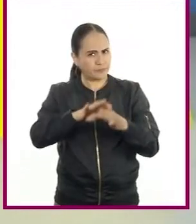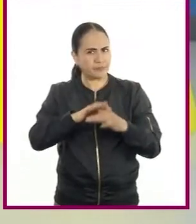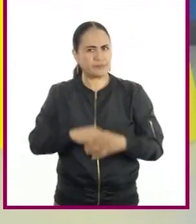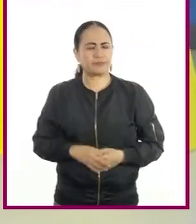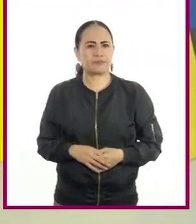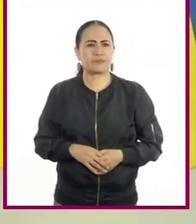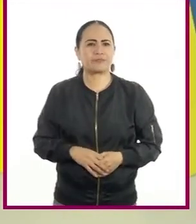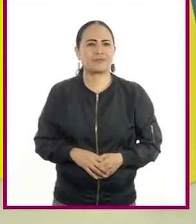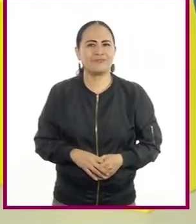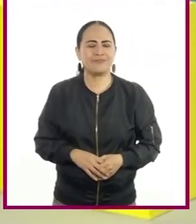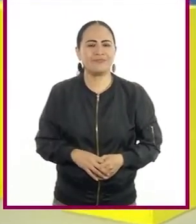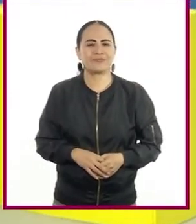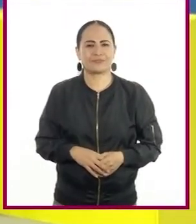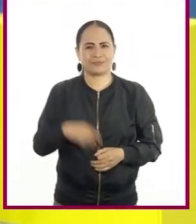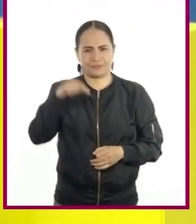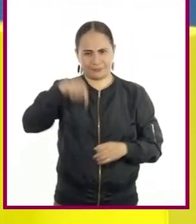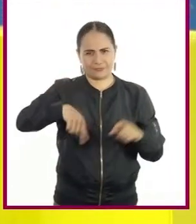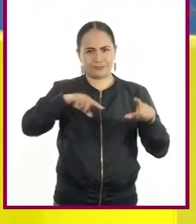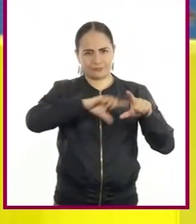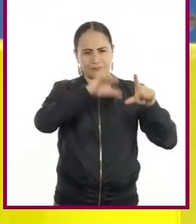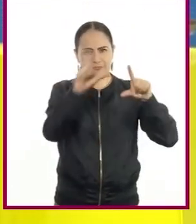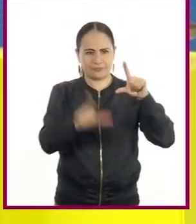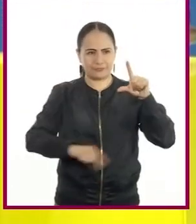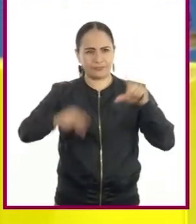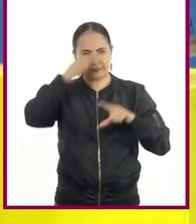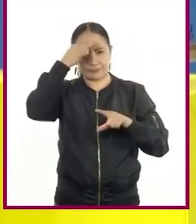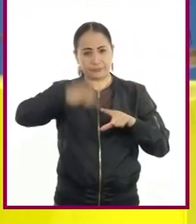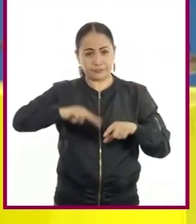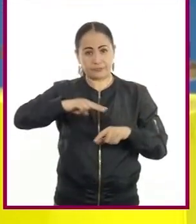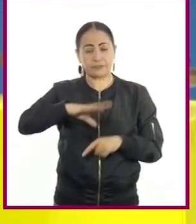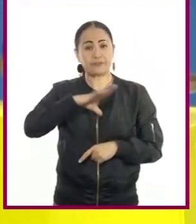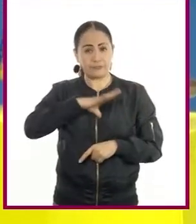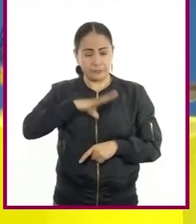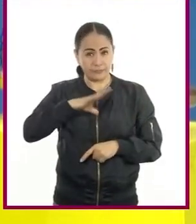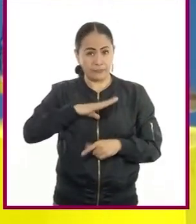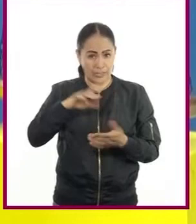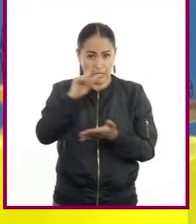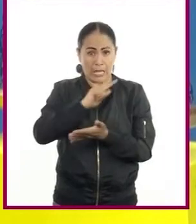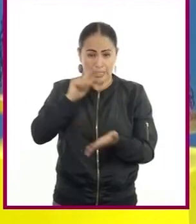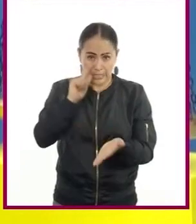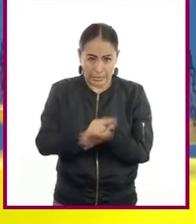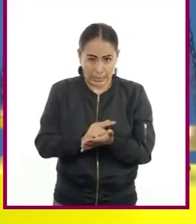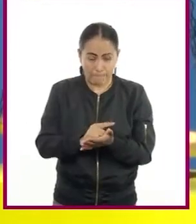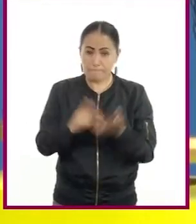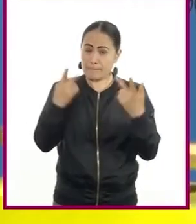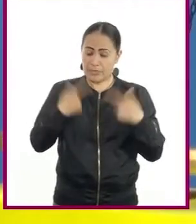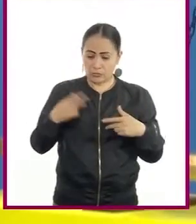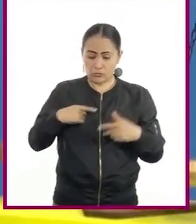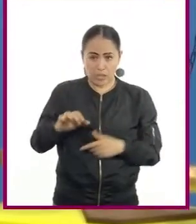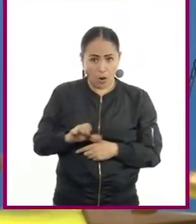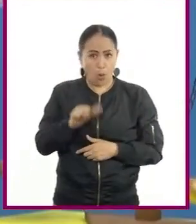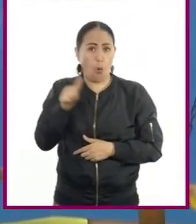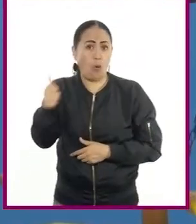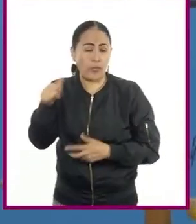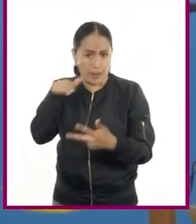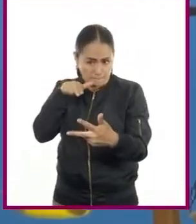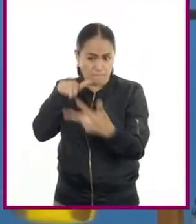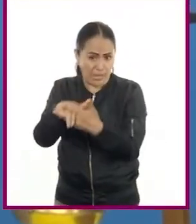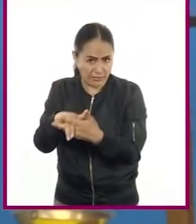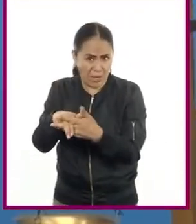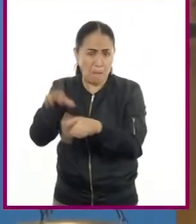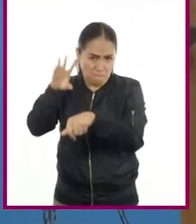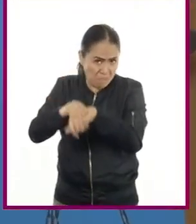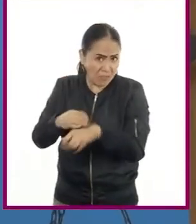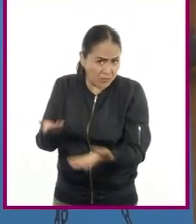Por ejemplo, en el país no existe una ley que justifique privar de la vida a otra persona. Por el